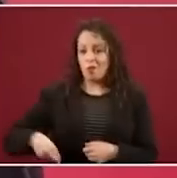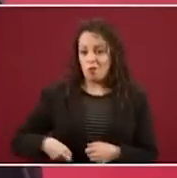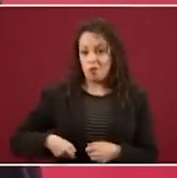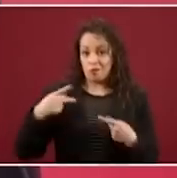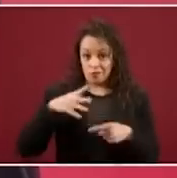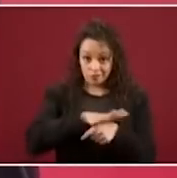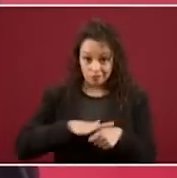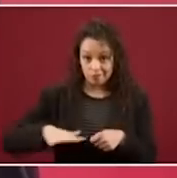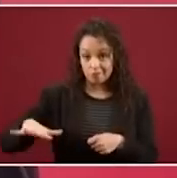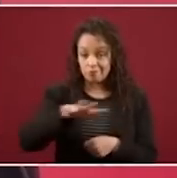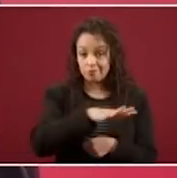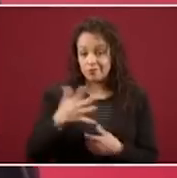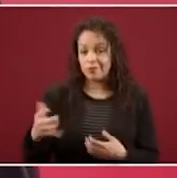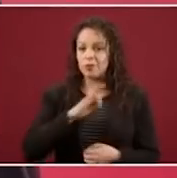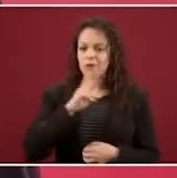calificar?